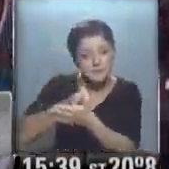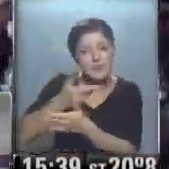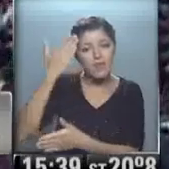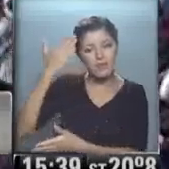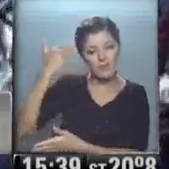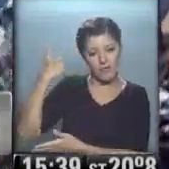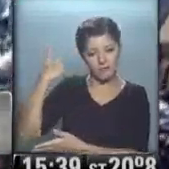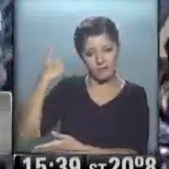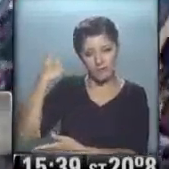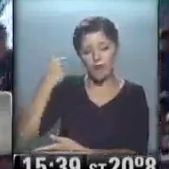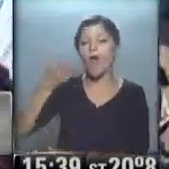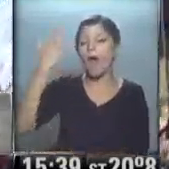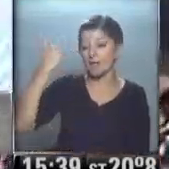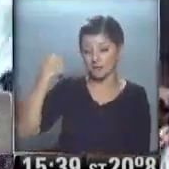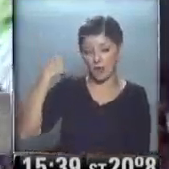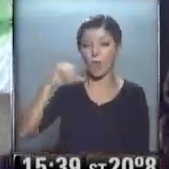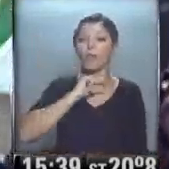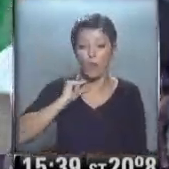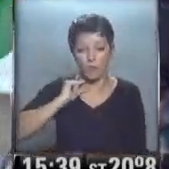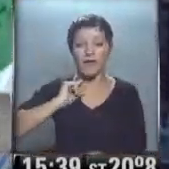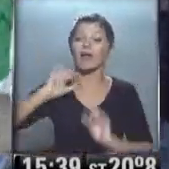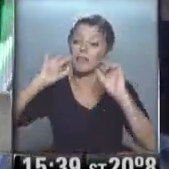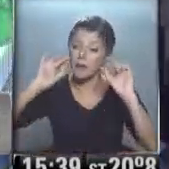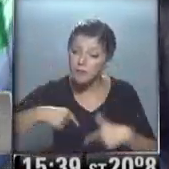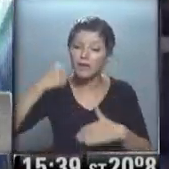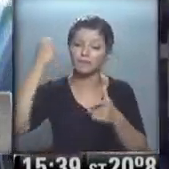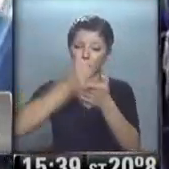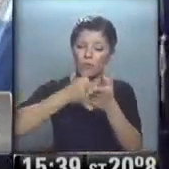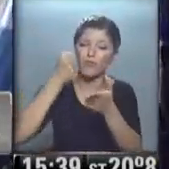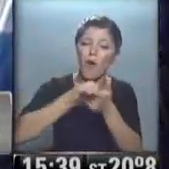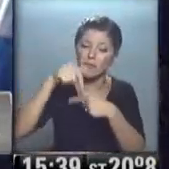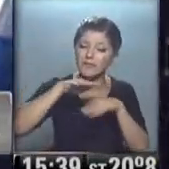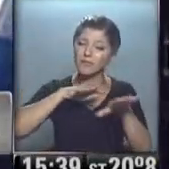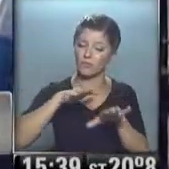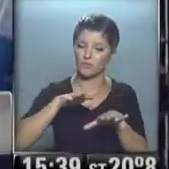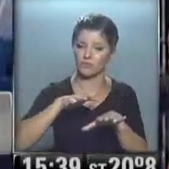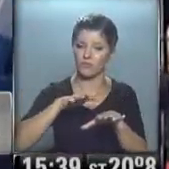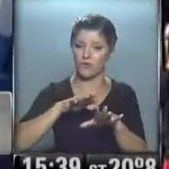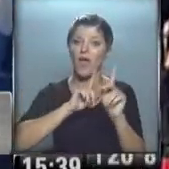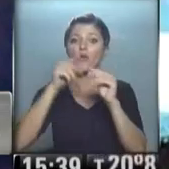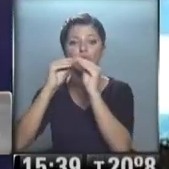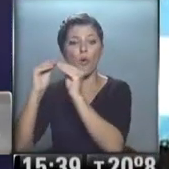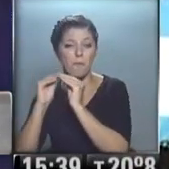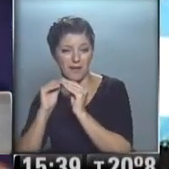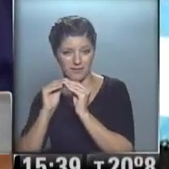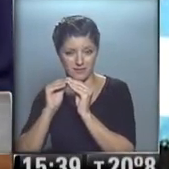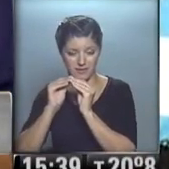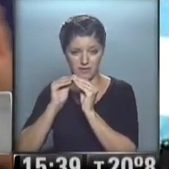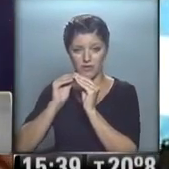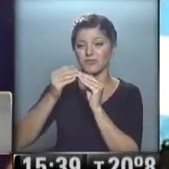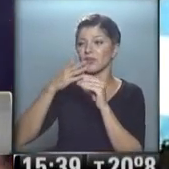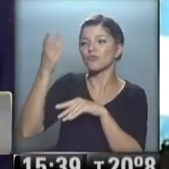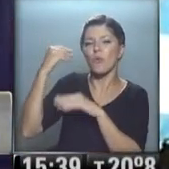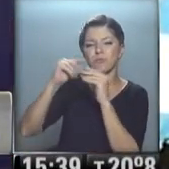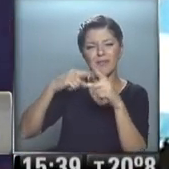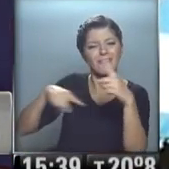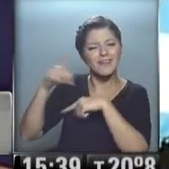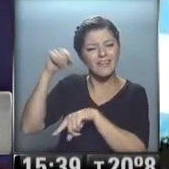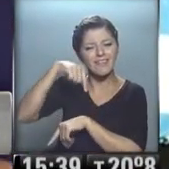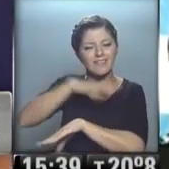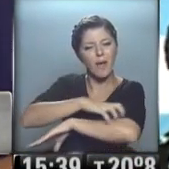época, cuando Carlos también luchaba, los compañeros que estaban al lado de Carlos, los dirigentes de la